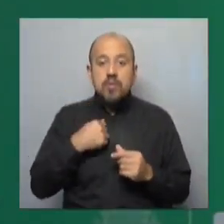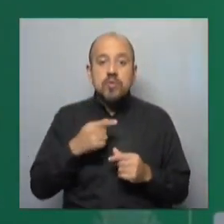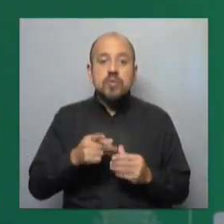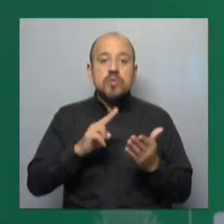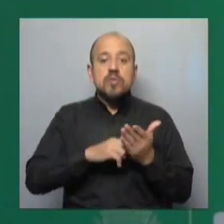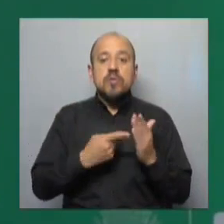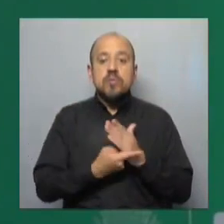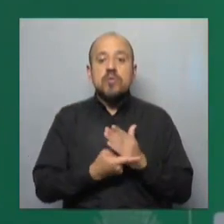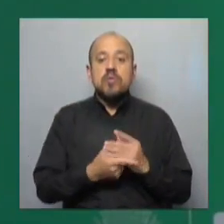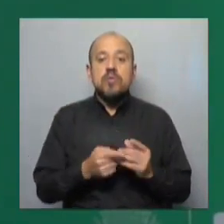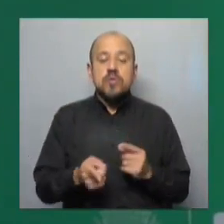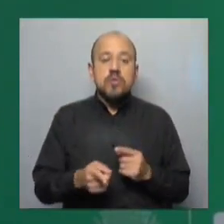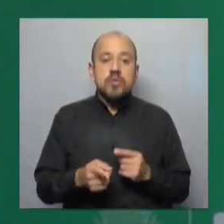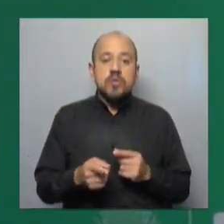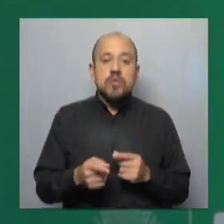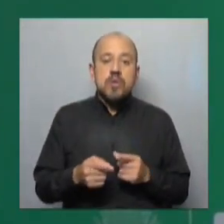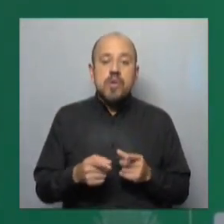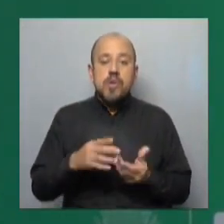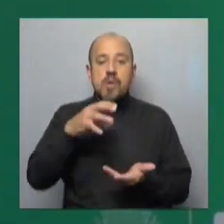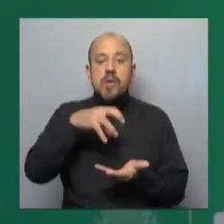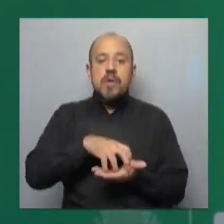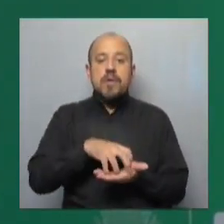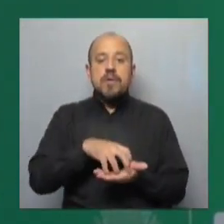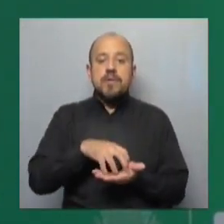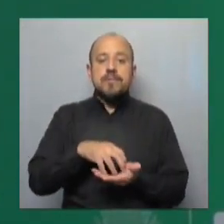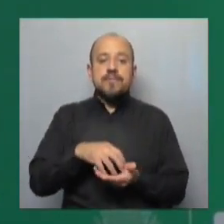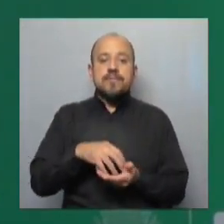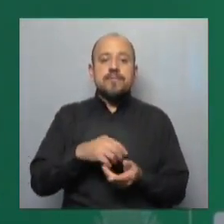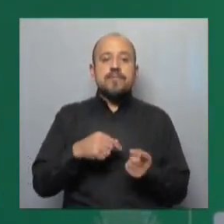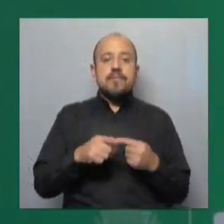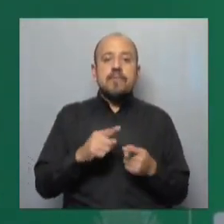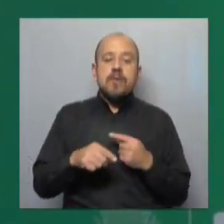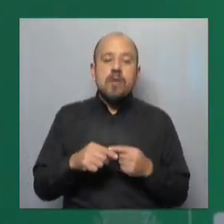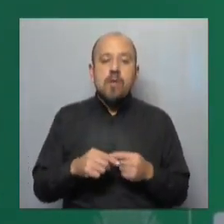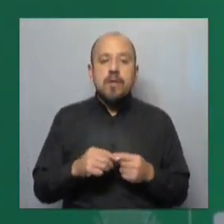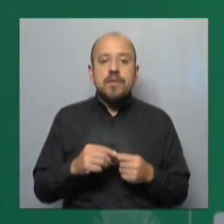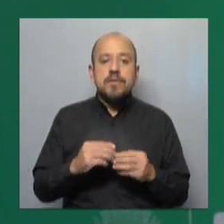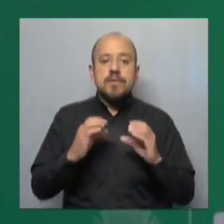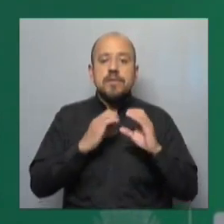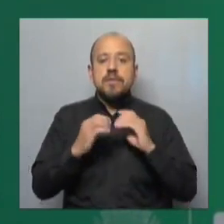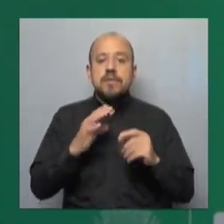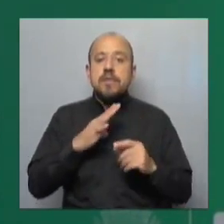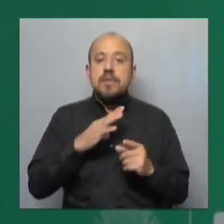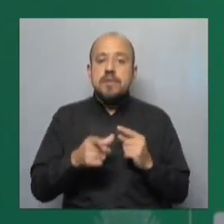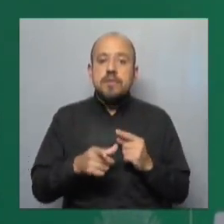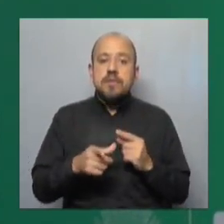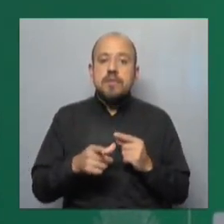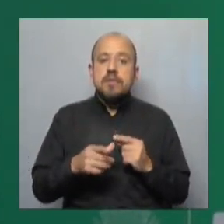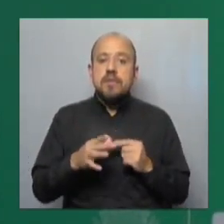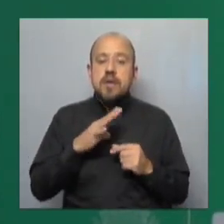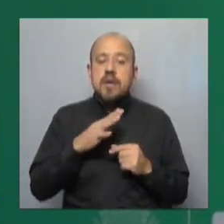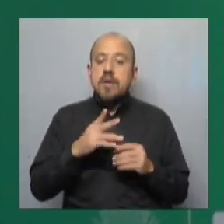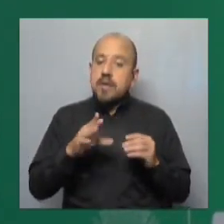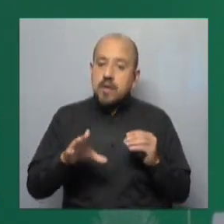además de la instalación de la planta de conversión de residuos a energía debería incluir